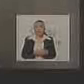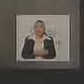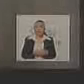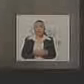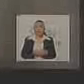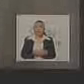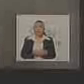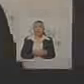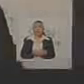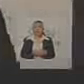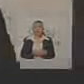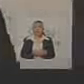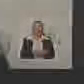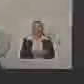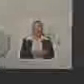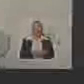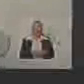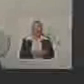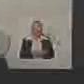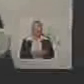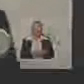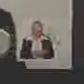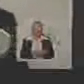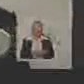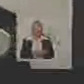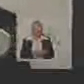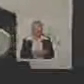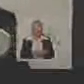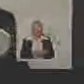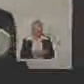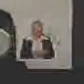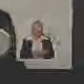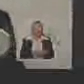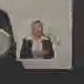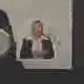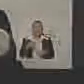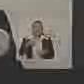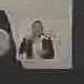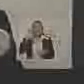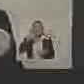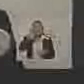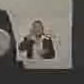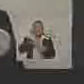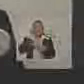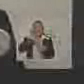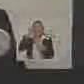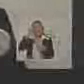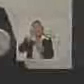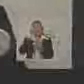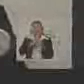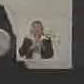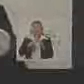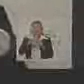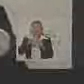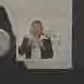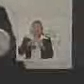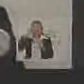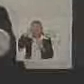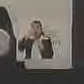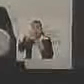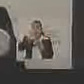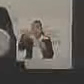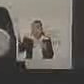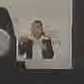Adelante, candidato. Quisiera referirme en esta intervención a dos propuestas para los jóvenes.